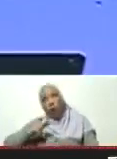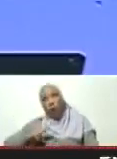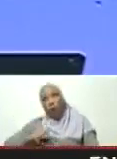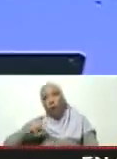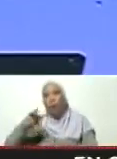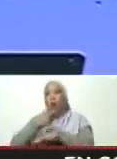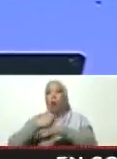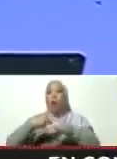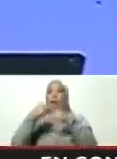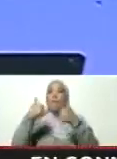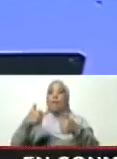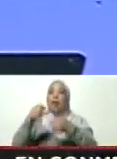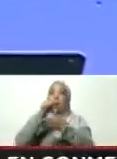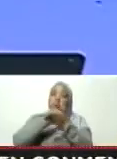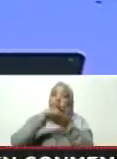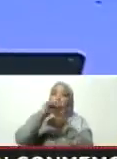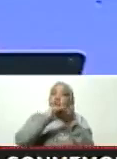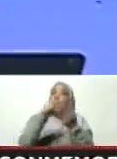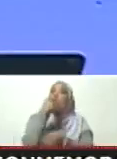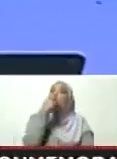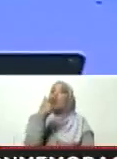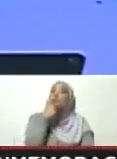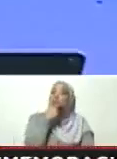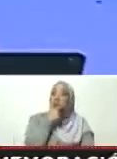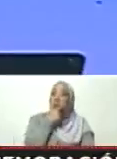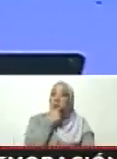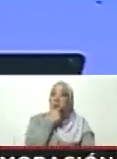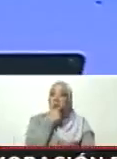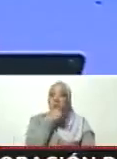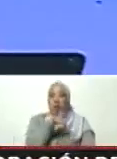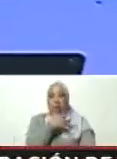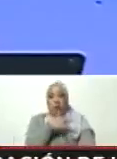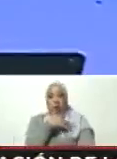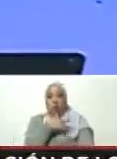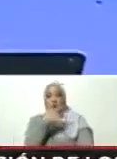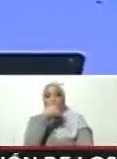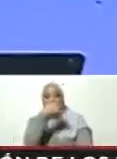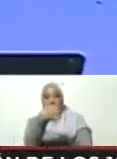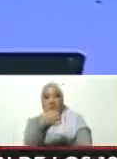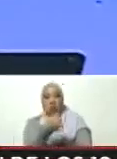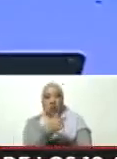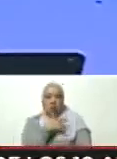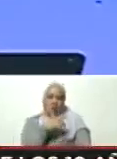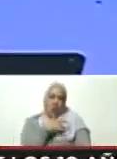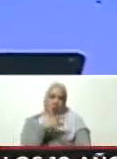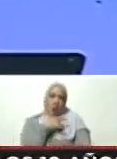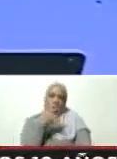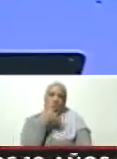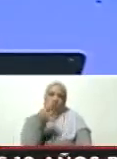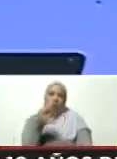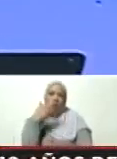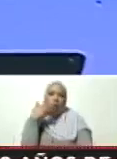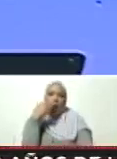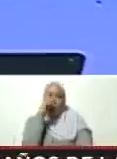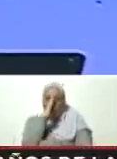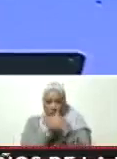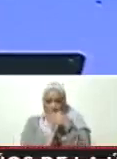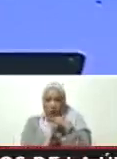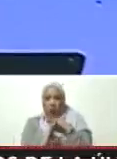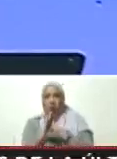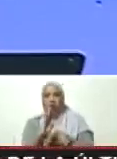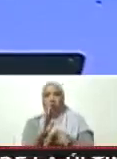bien escrito, bonito, sentimental, sencillo, con bastante humildad,